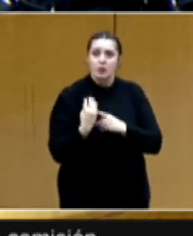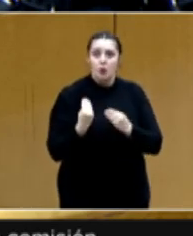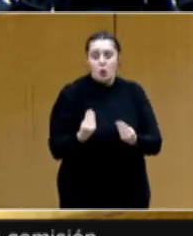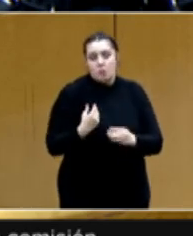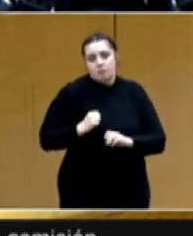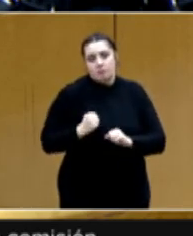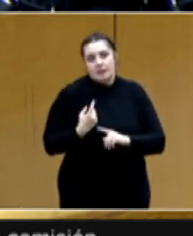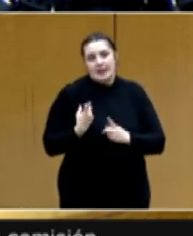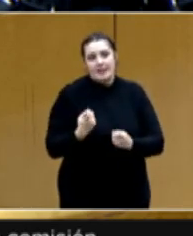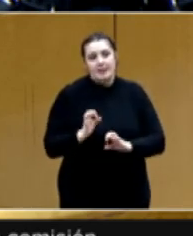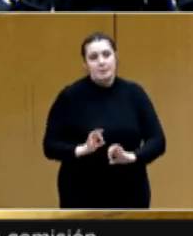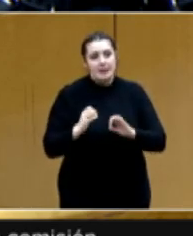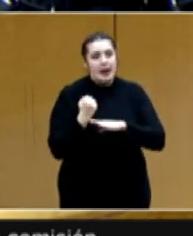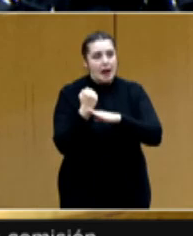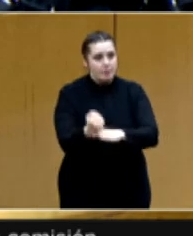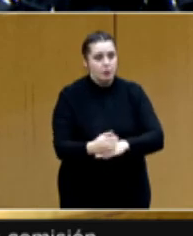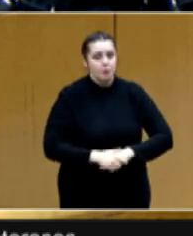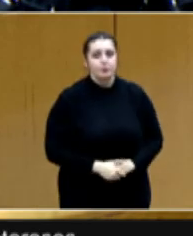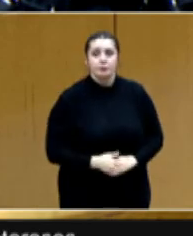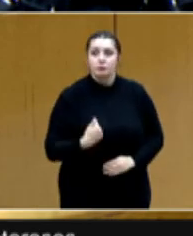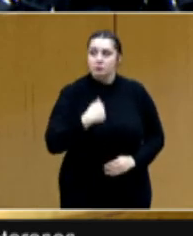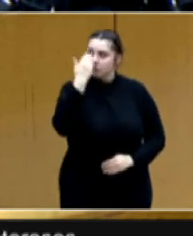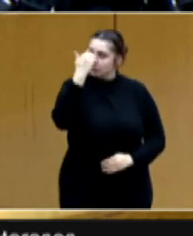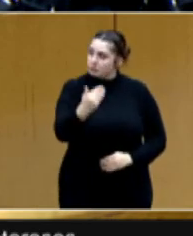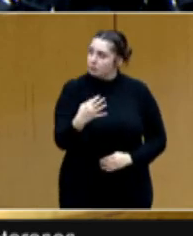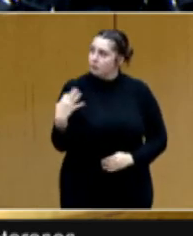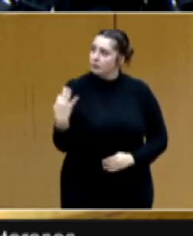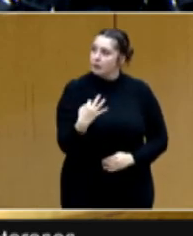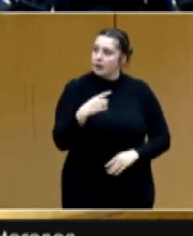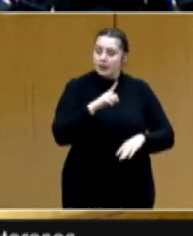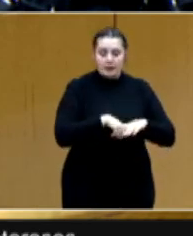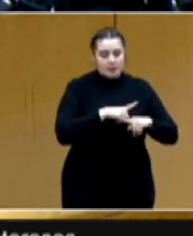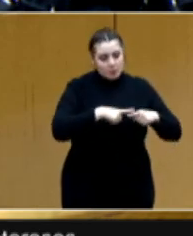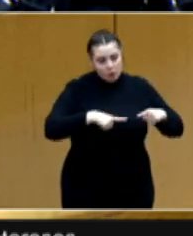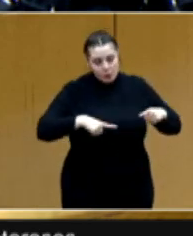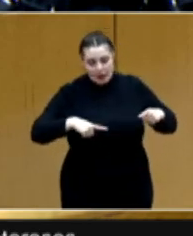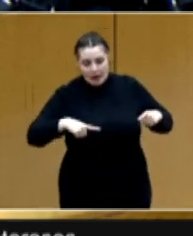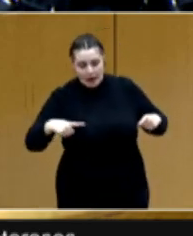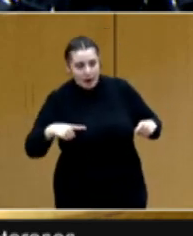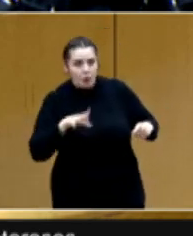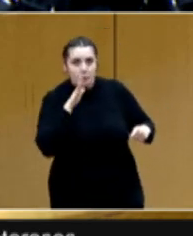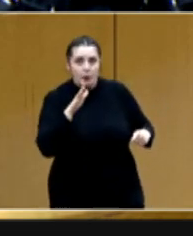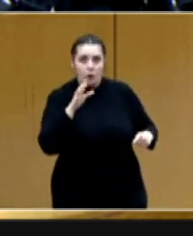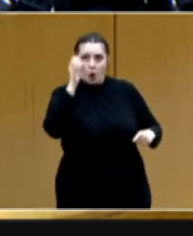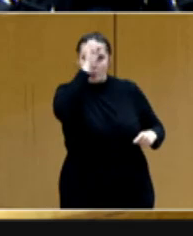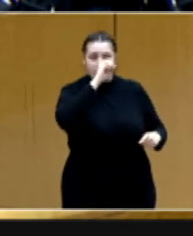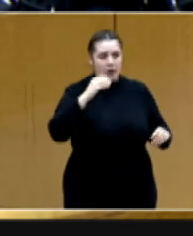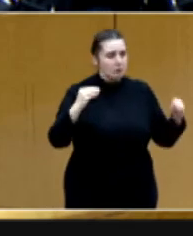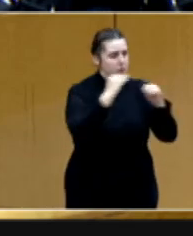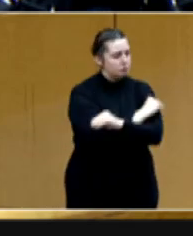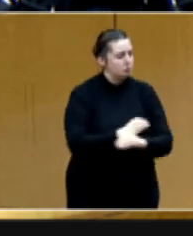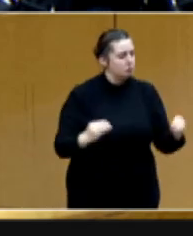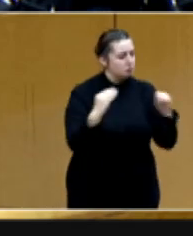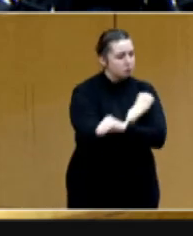he de reconocer que las que esto nos está llevando un tiempo muy importante que las opiniones son muy discrepantes porque estamos